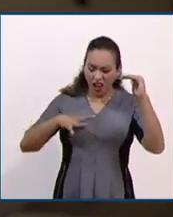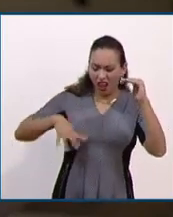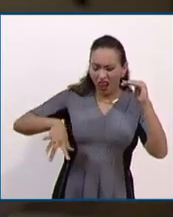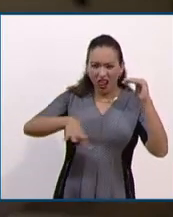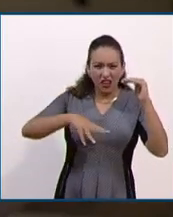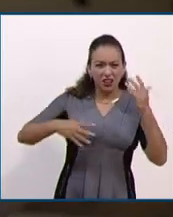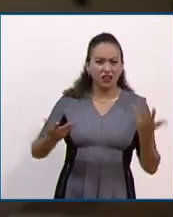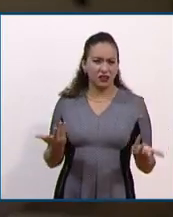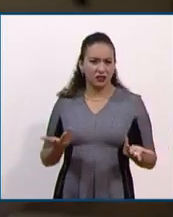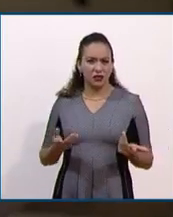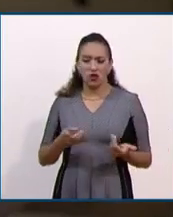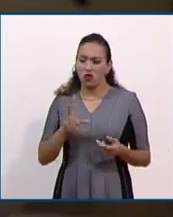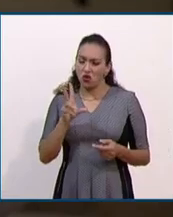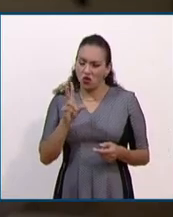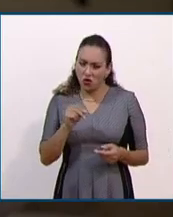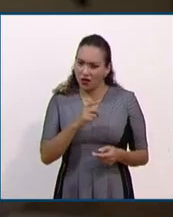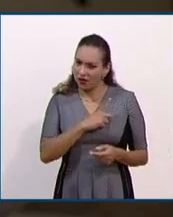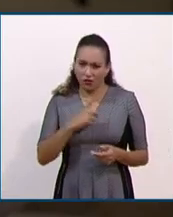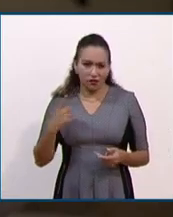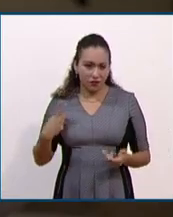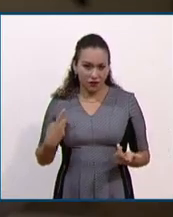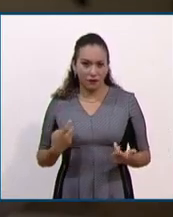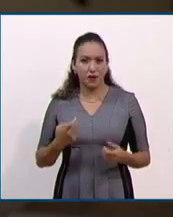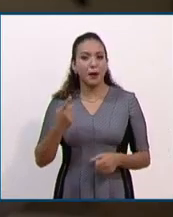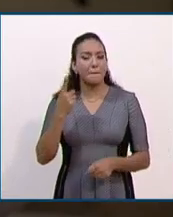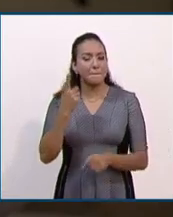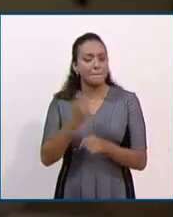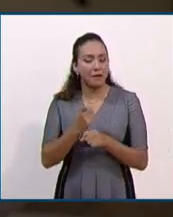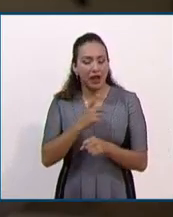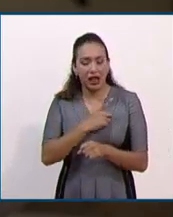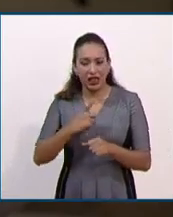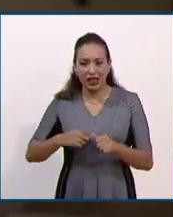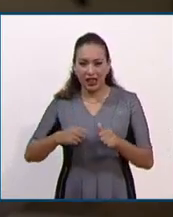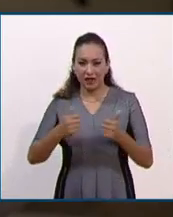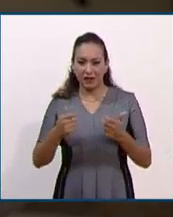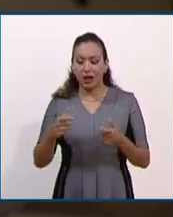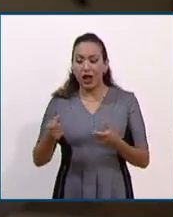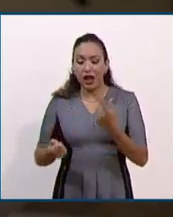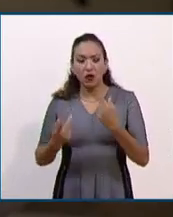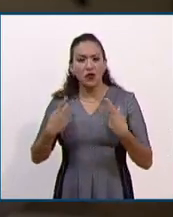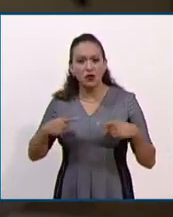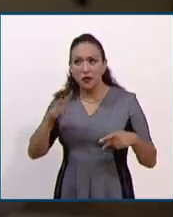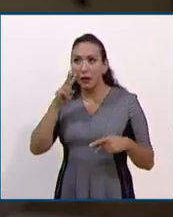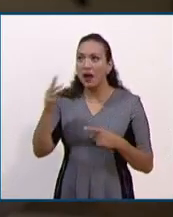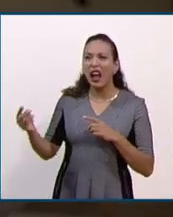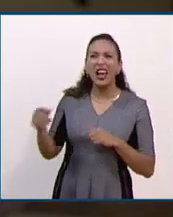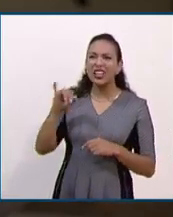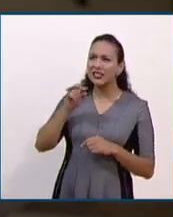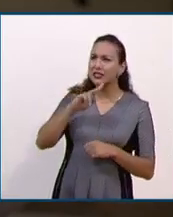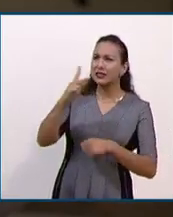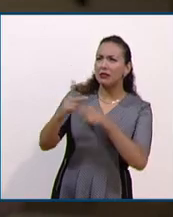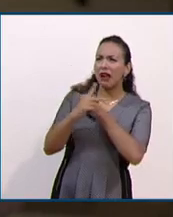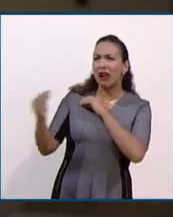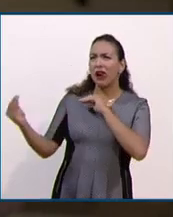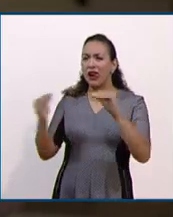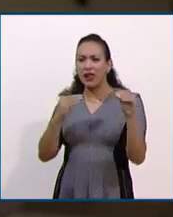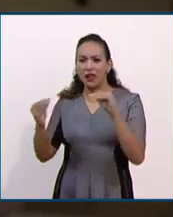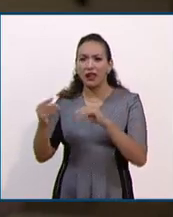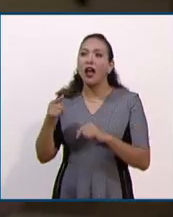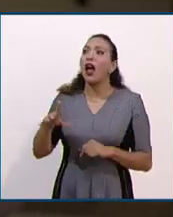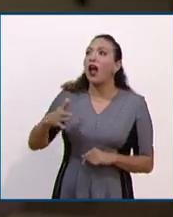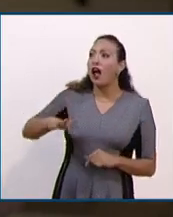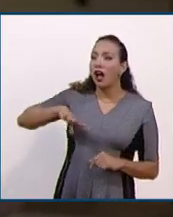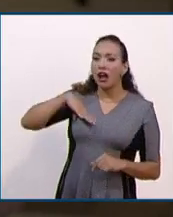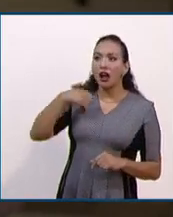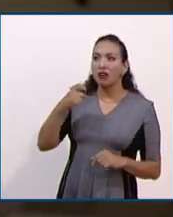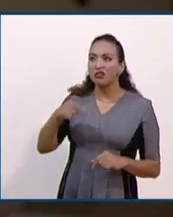forzadamente interpretadas. Que se aprovechen los grandes debates nacionales para aparentar posturas progresistas